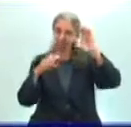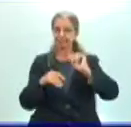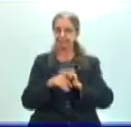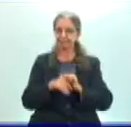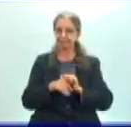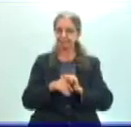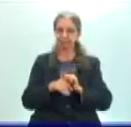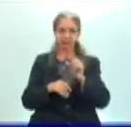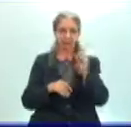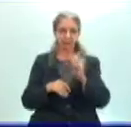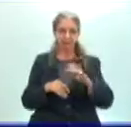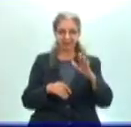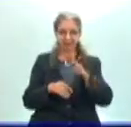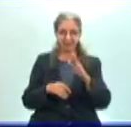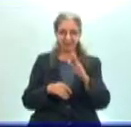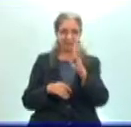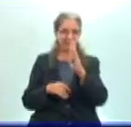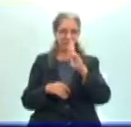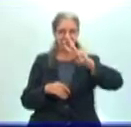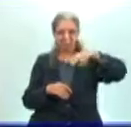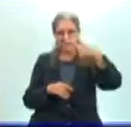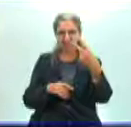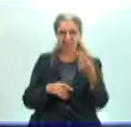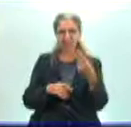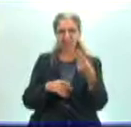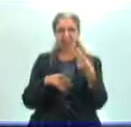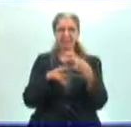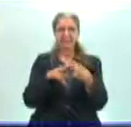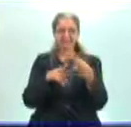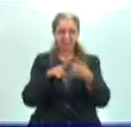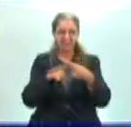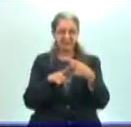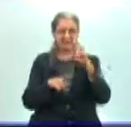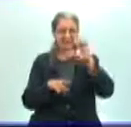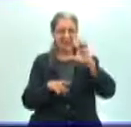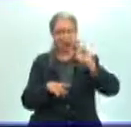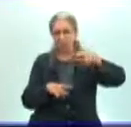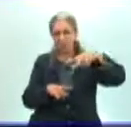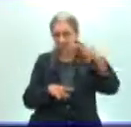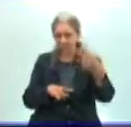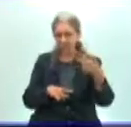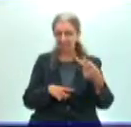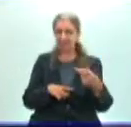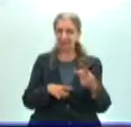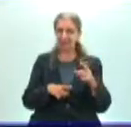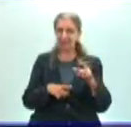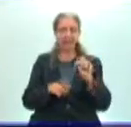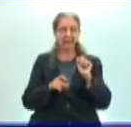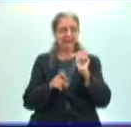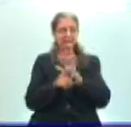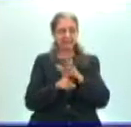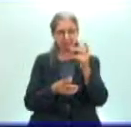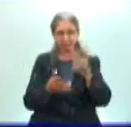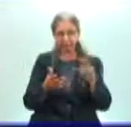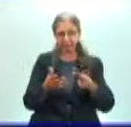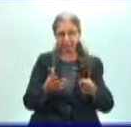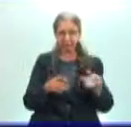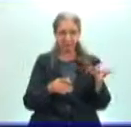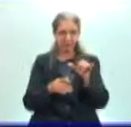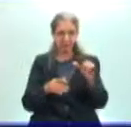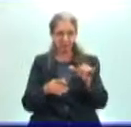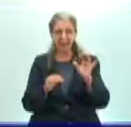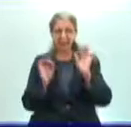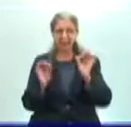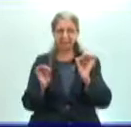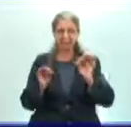sin rayar es B al cuadrado más C al cuadrado. Como los cuadrados que dibujamos al principio son iguales, las zonas sin rayar en ambos tienen la